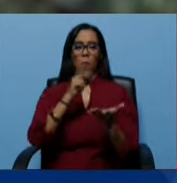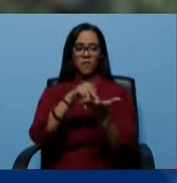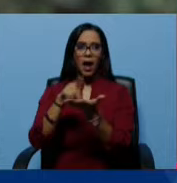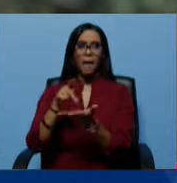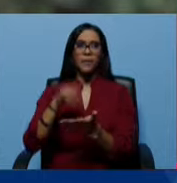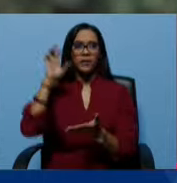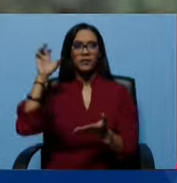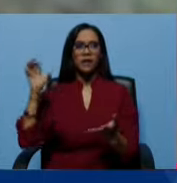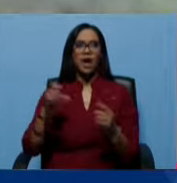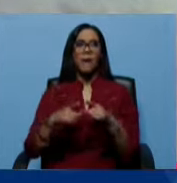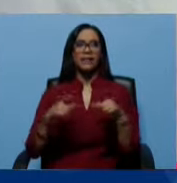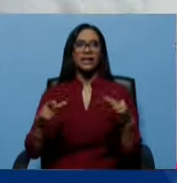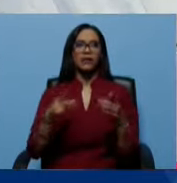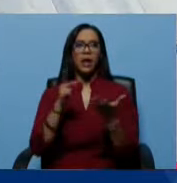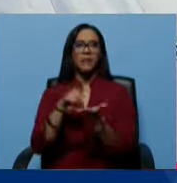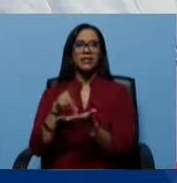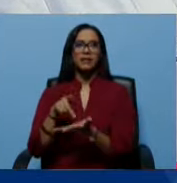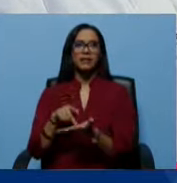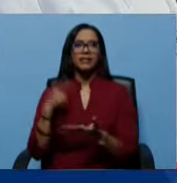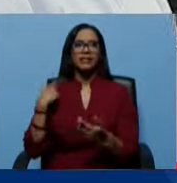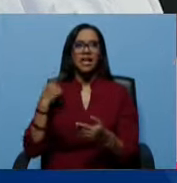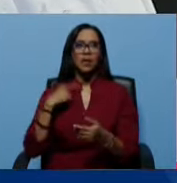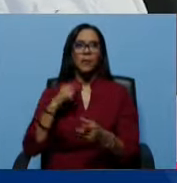la participación. Tenemos una meta